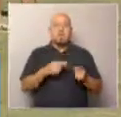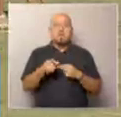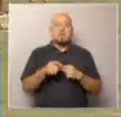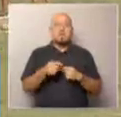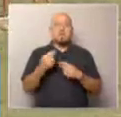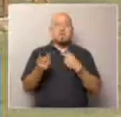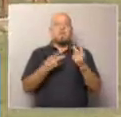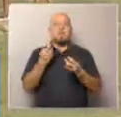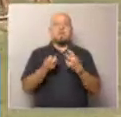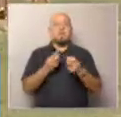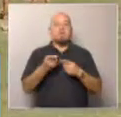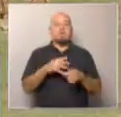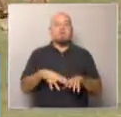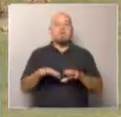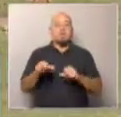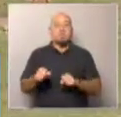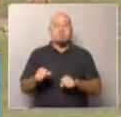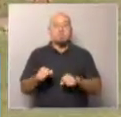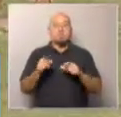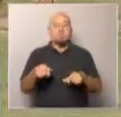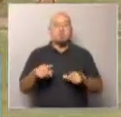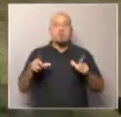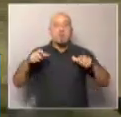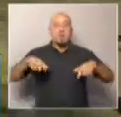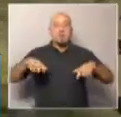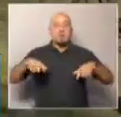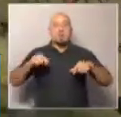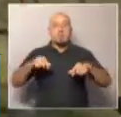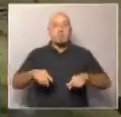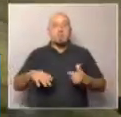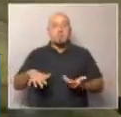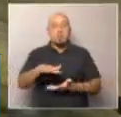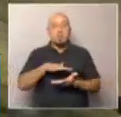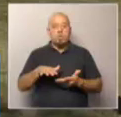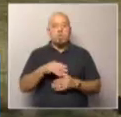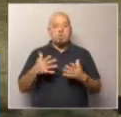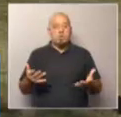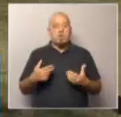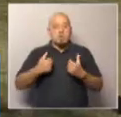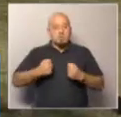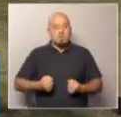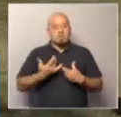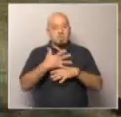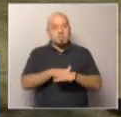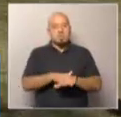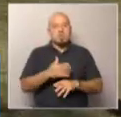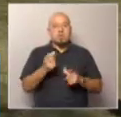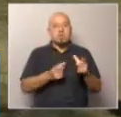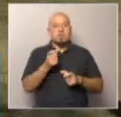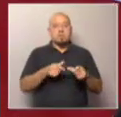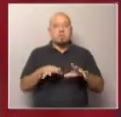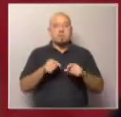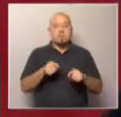buscan reafirmar ese compromiso acondicionando y delimitando la cancha, promoviendo un espacio que continúe fortaleciendo la integración de las personas habitantes de la